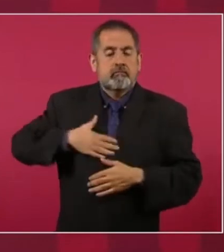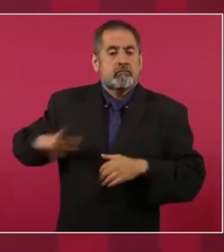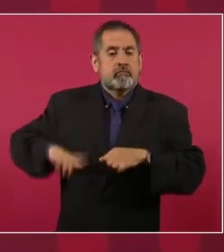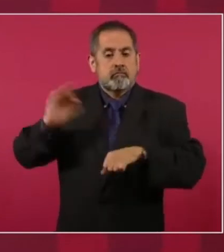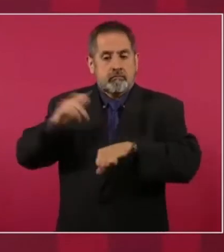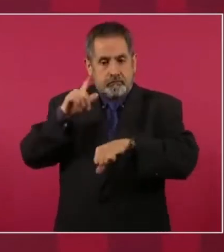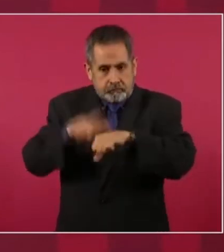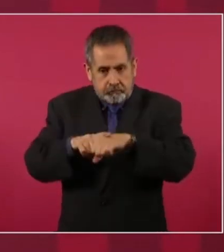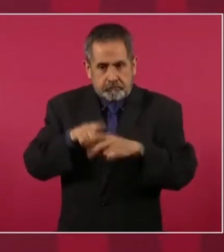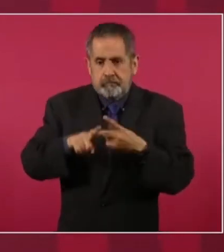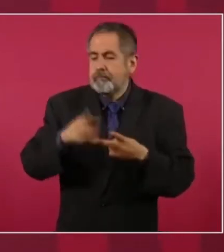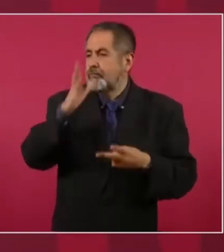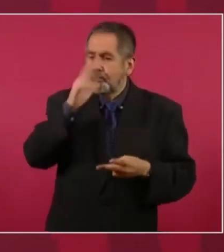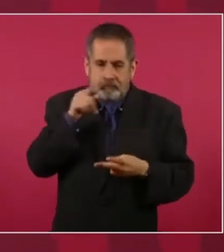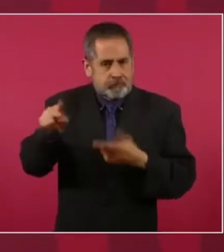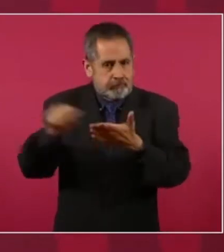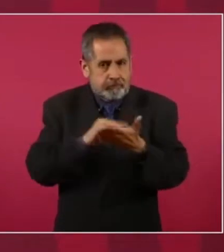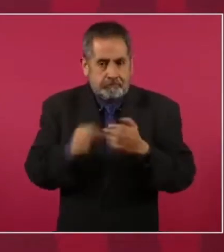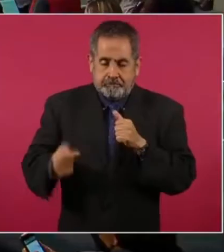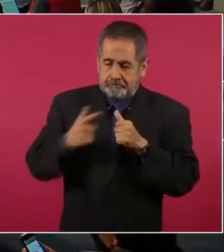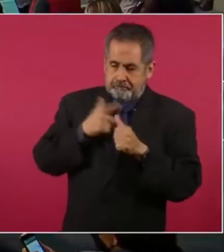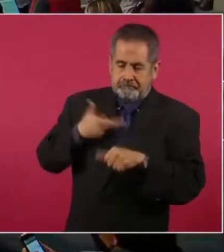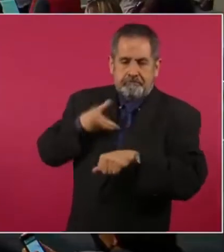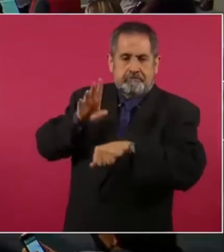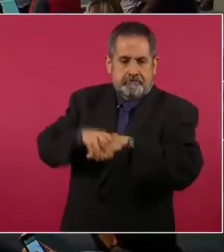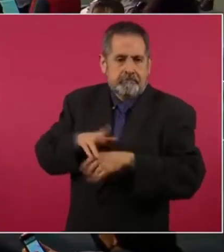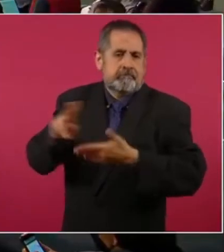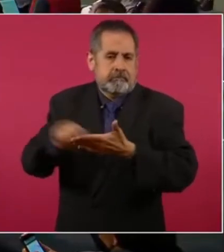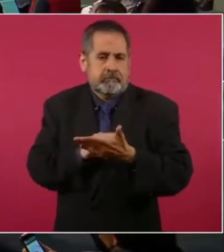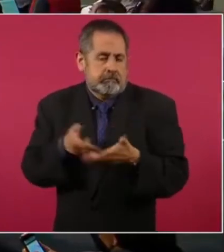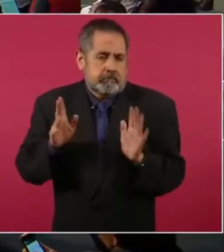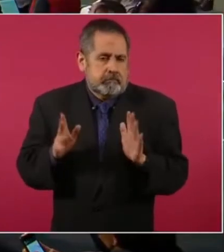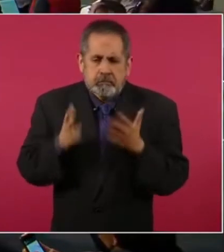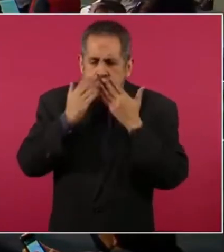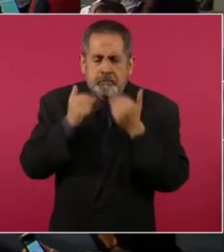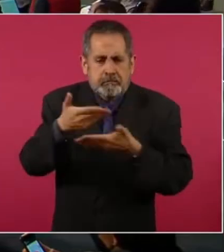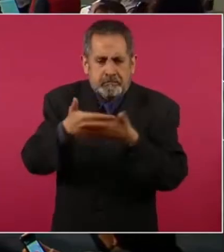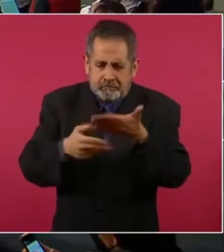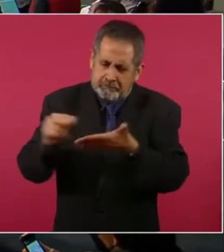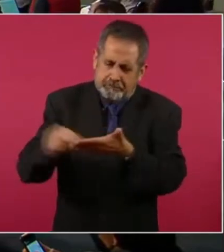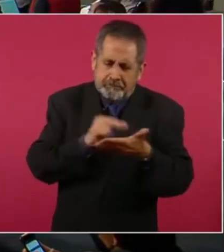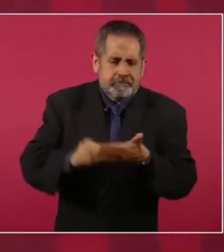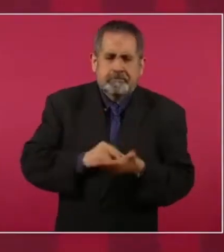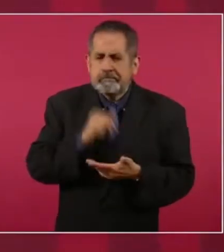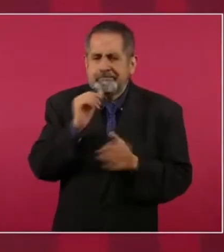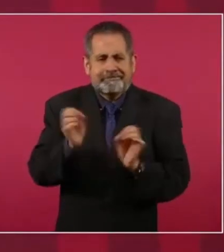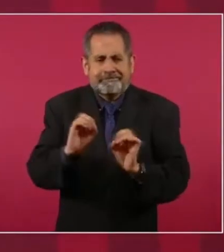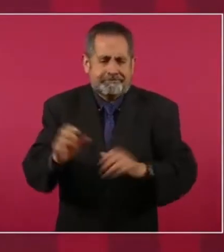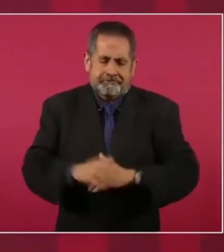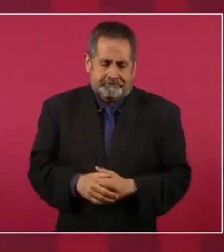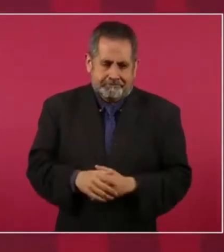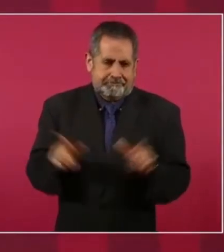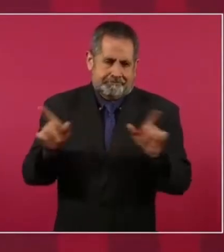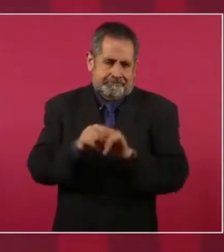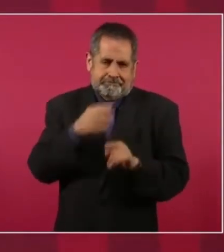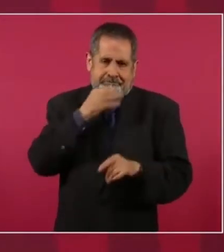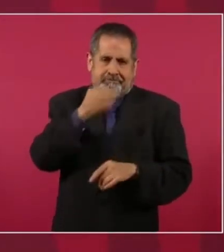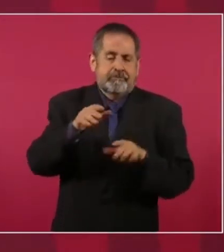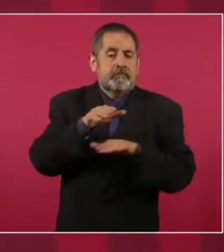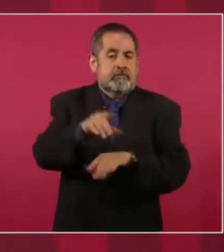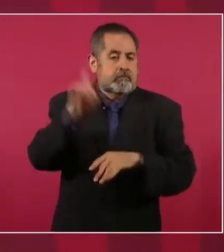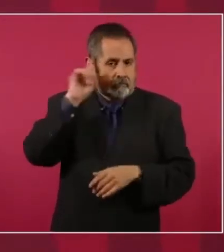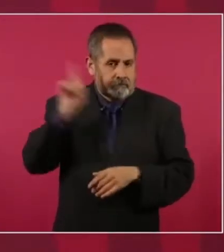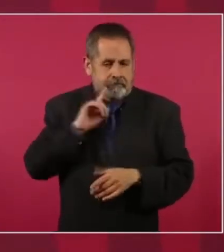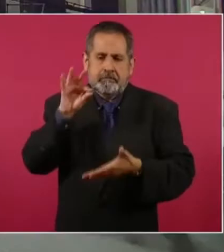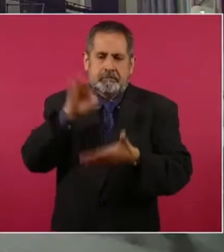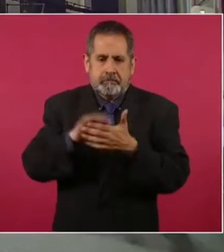no se puede firmar un documento si nosotros no lo autorizamos, pero en este caso pues no se firmó. Entonces, hasta ahí ya llegamos en el caso de